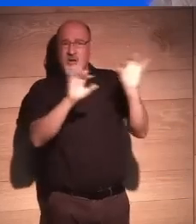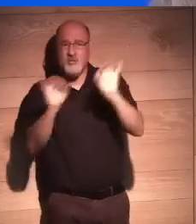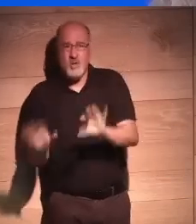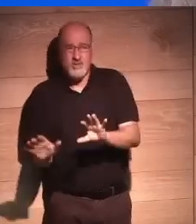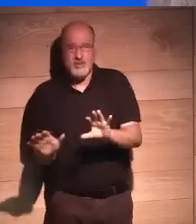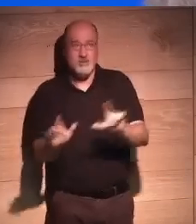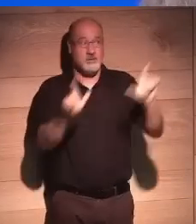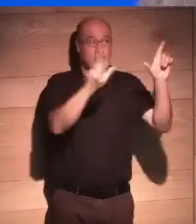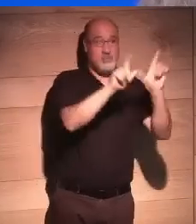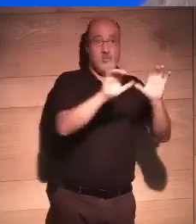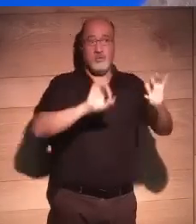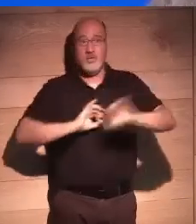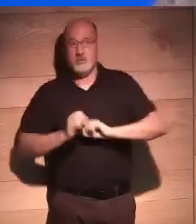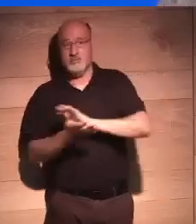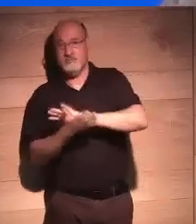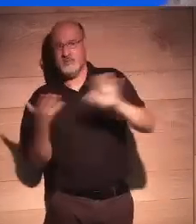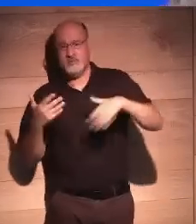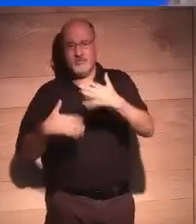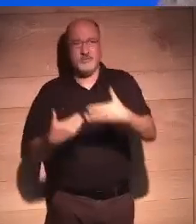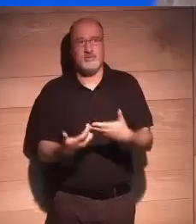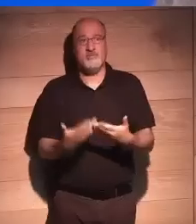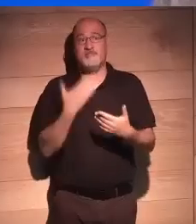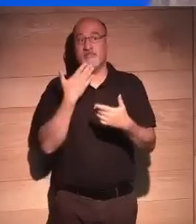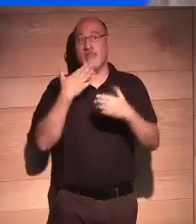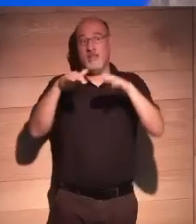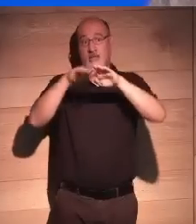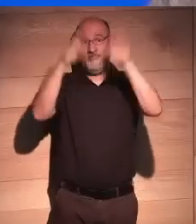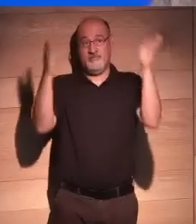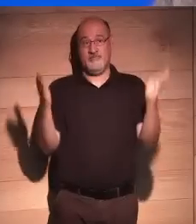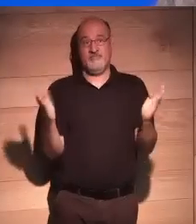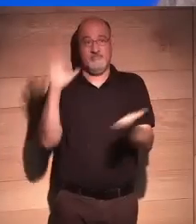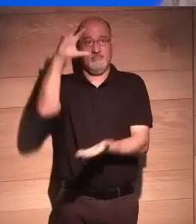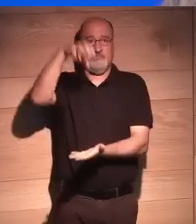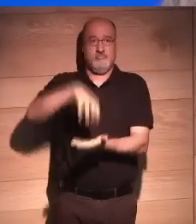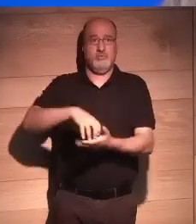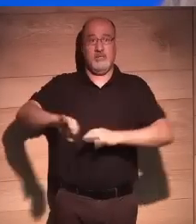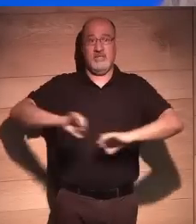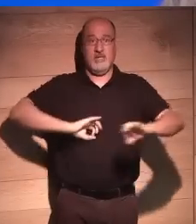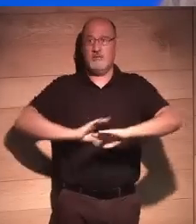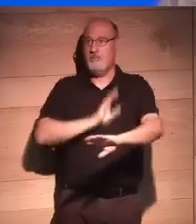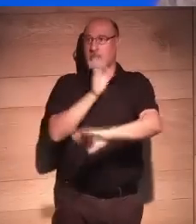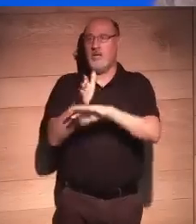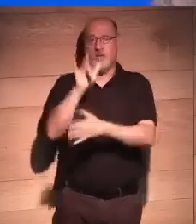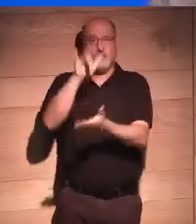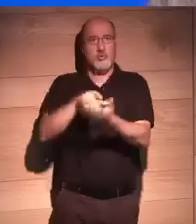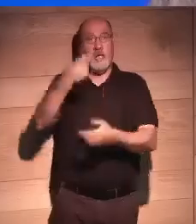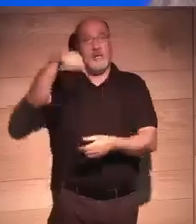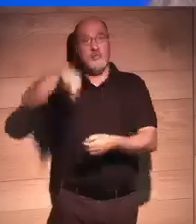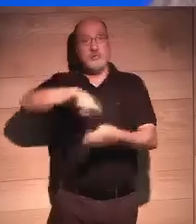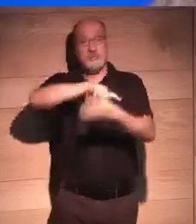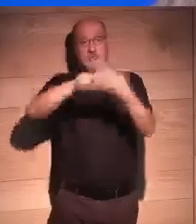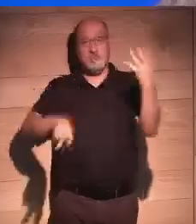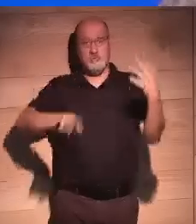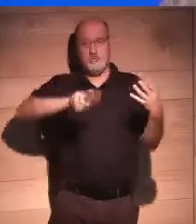teatro ahora hay salas que tienen tantos espectáculos al mes que uno es incapaz de poder asimilar, meter aquí